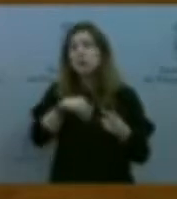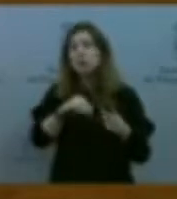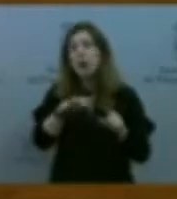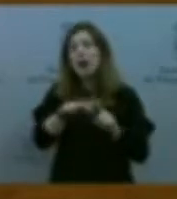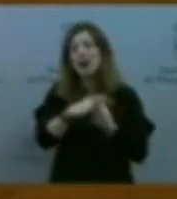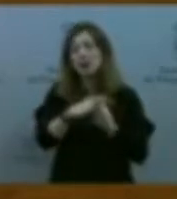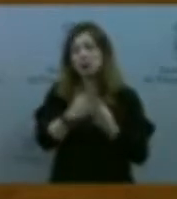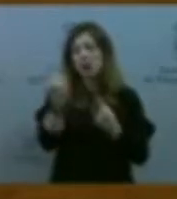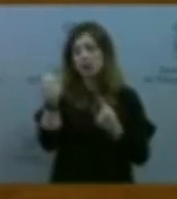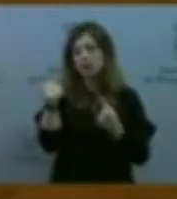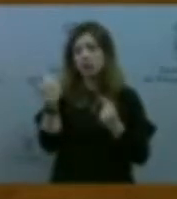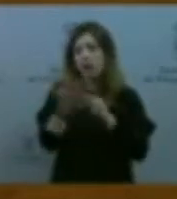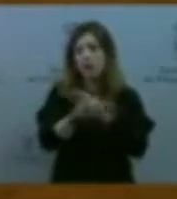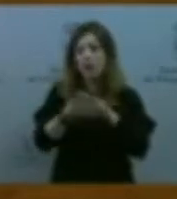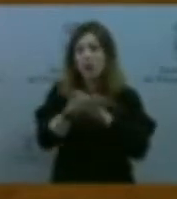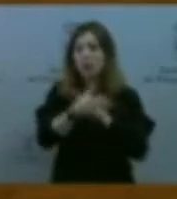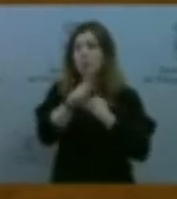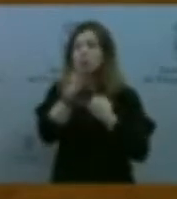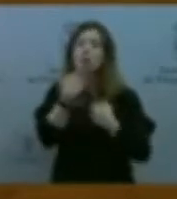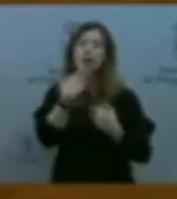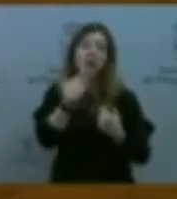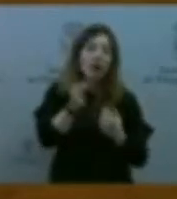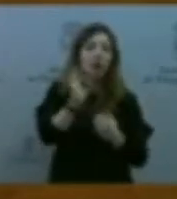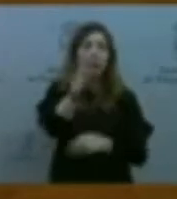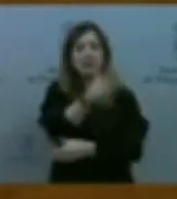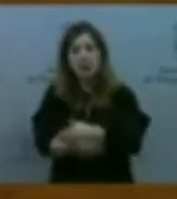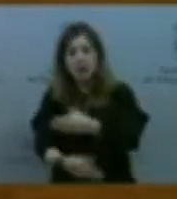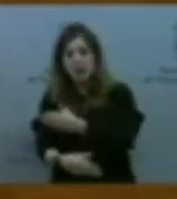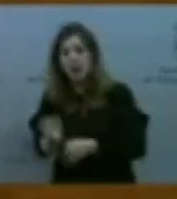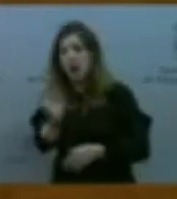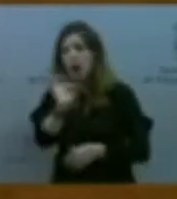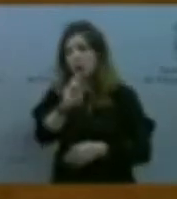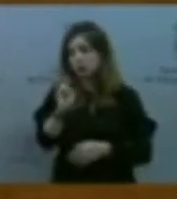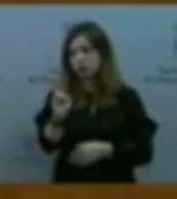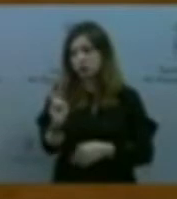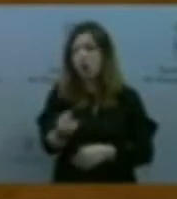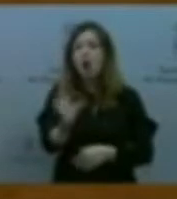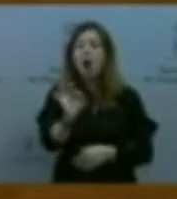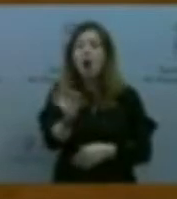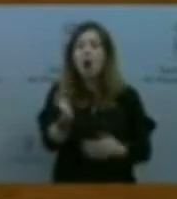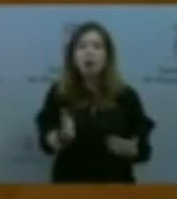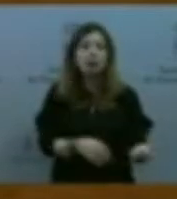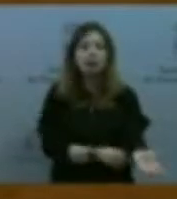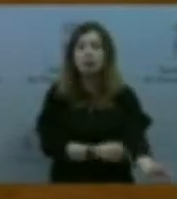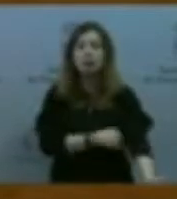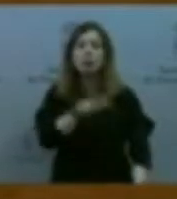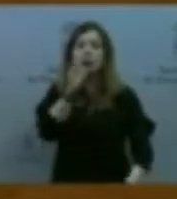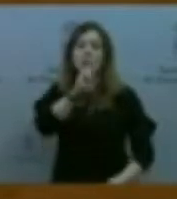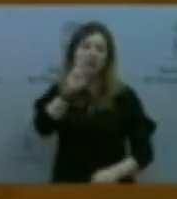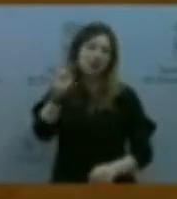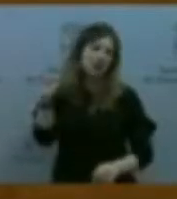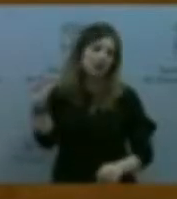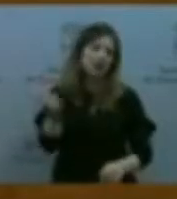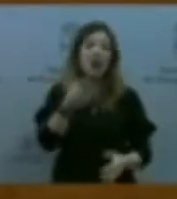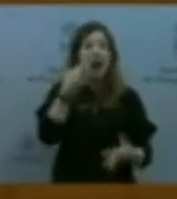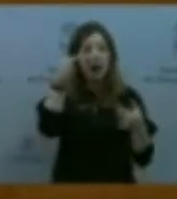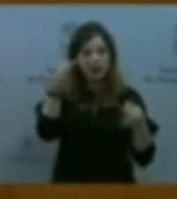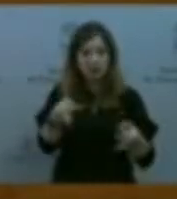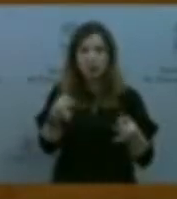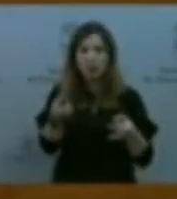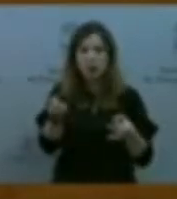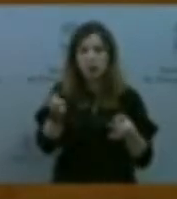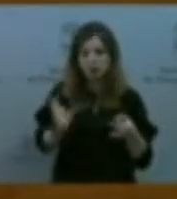de discapacidad, en fin, o por razones diversas que garanticen esa percepción y que no genere ningún tipo de